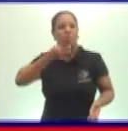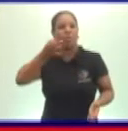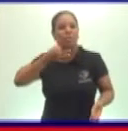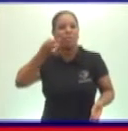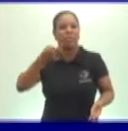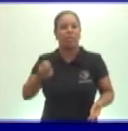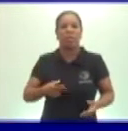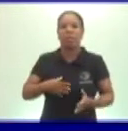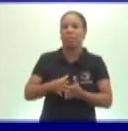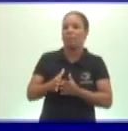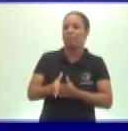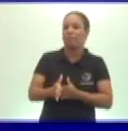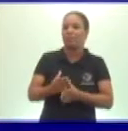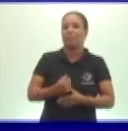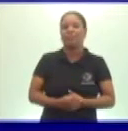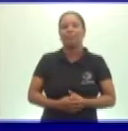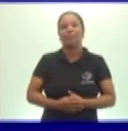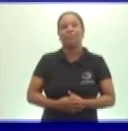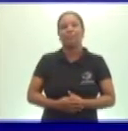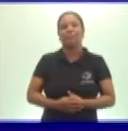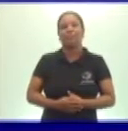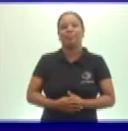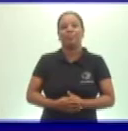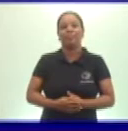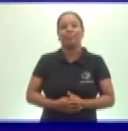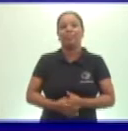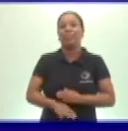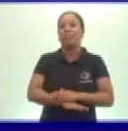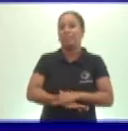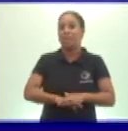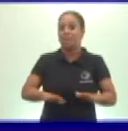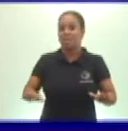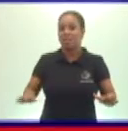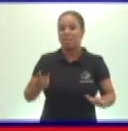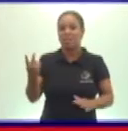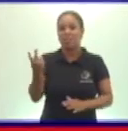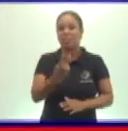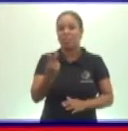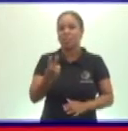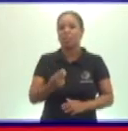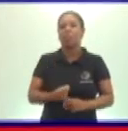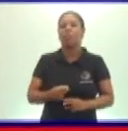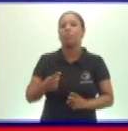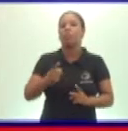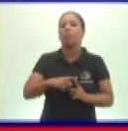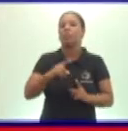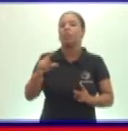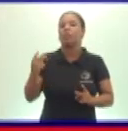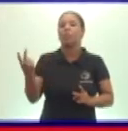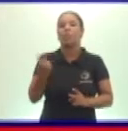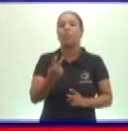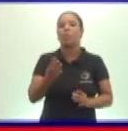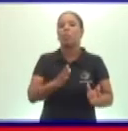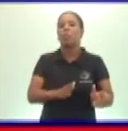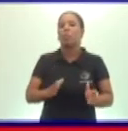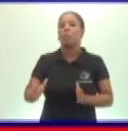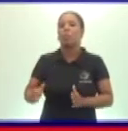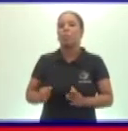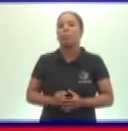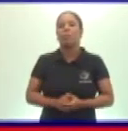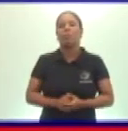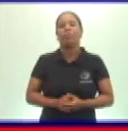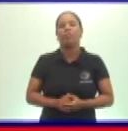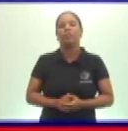de comportamiento. Dicho estos 2 elementos, 2 momentos, abordamos o estamos en condiciones